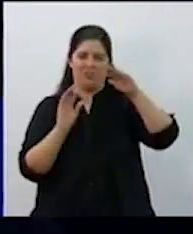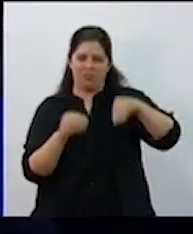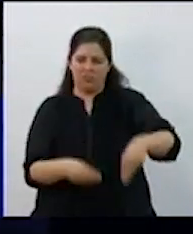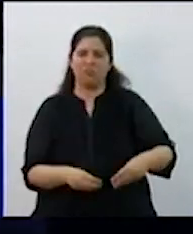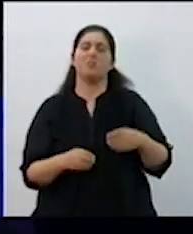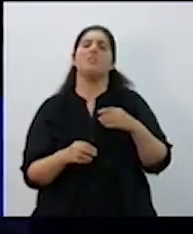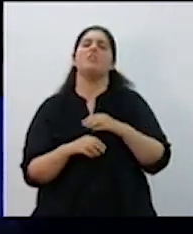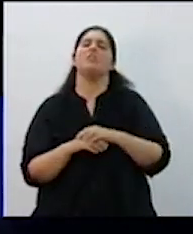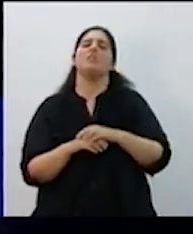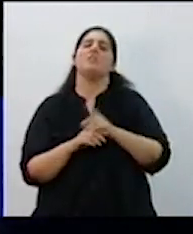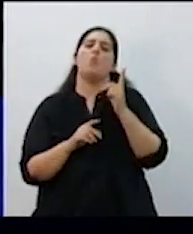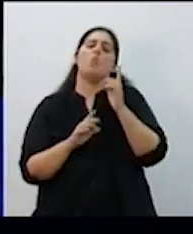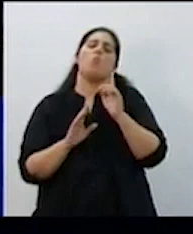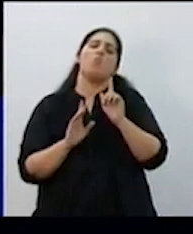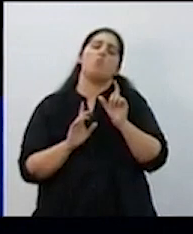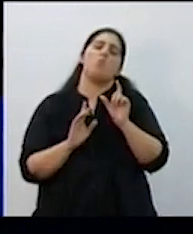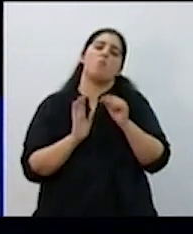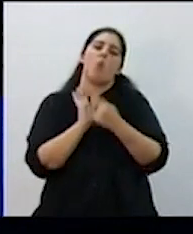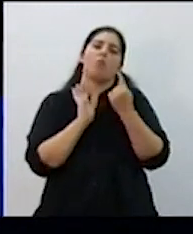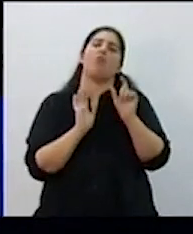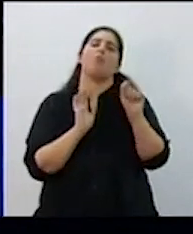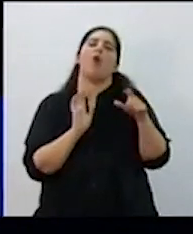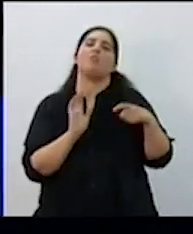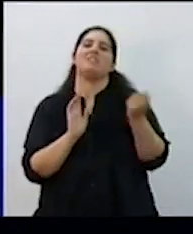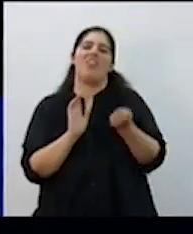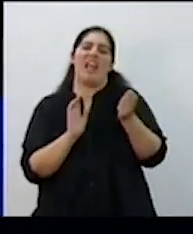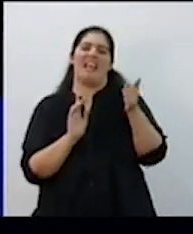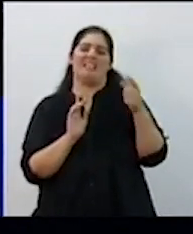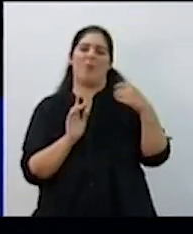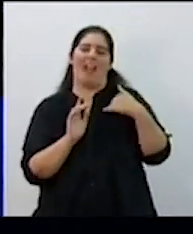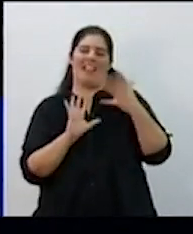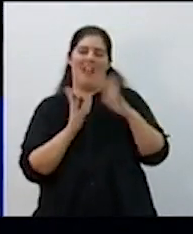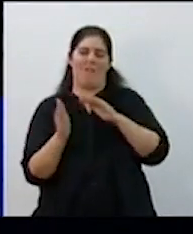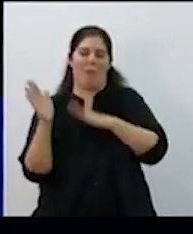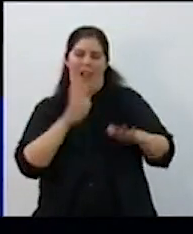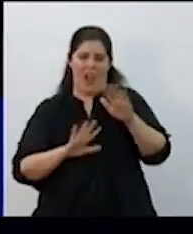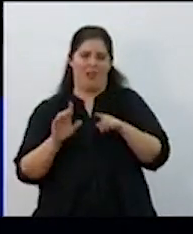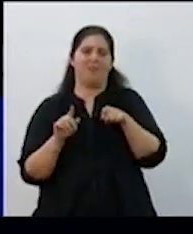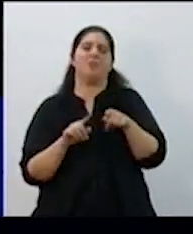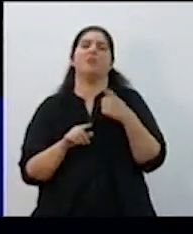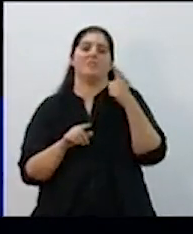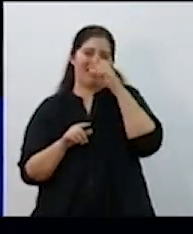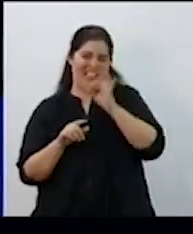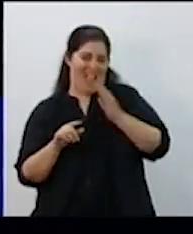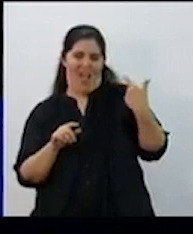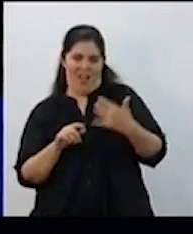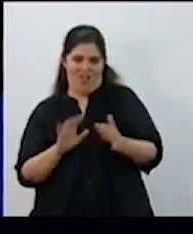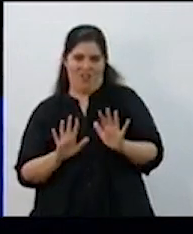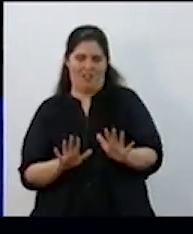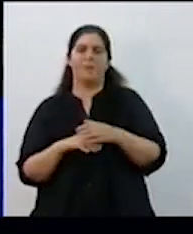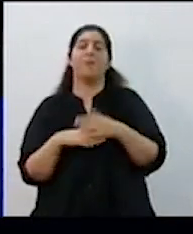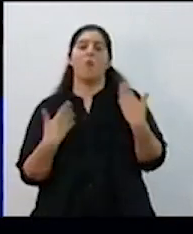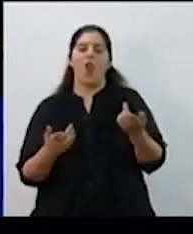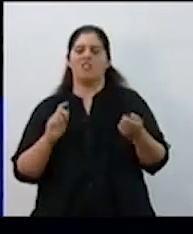parte y sólo en parte por el tipo de sindicalismo que argentina había construido en los últimos 70 años por eso una